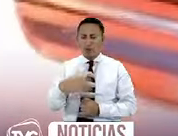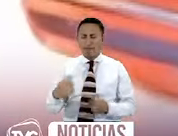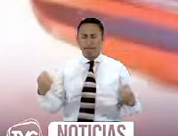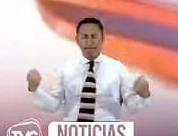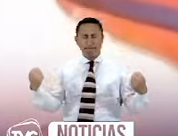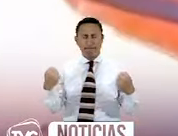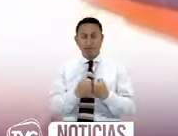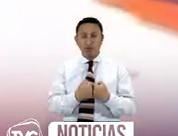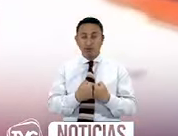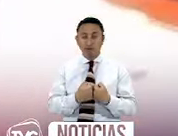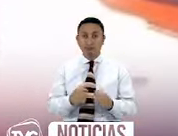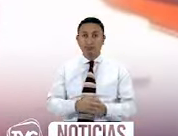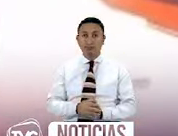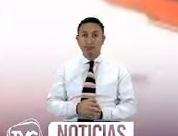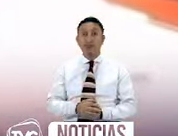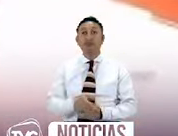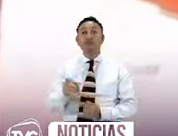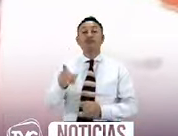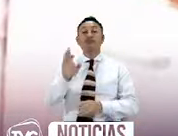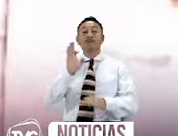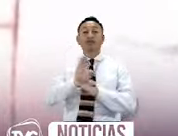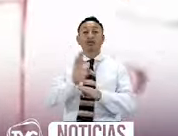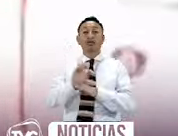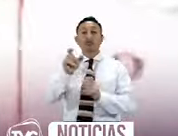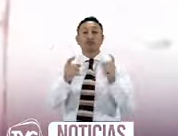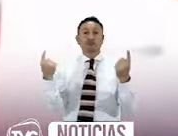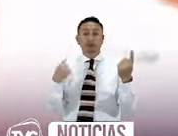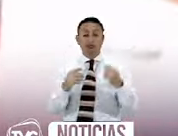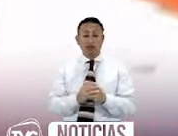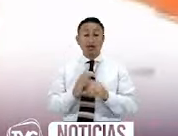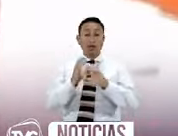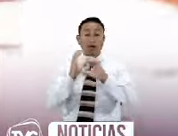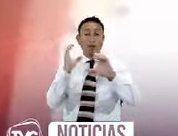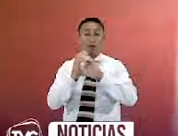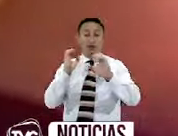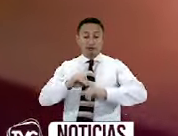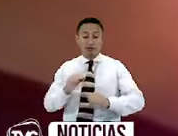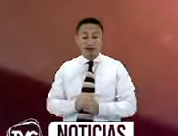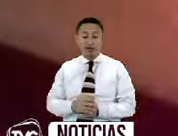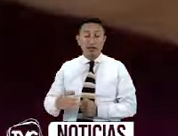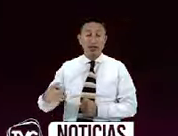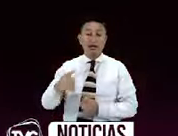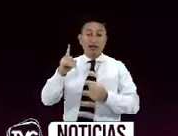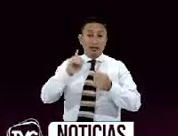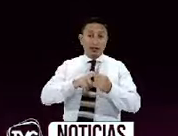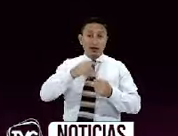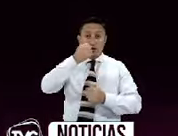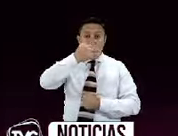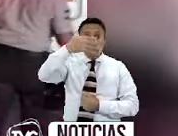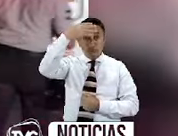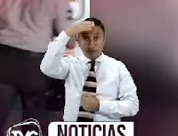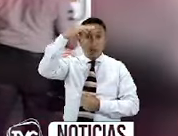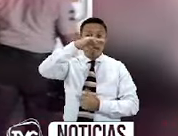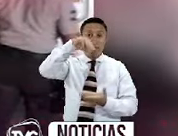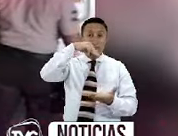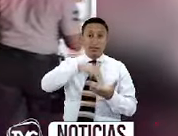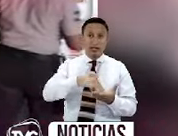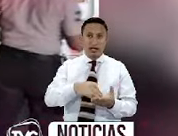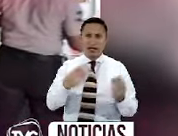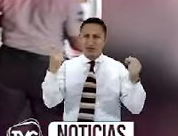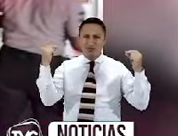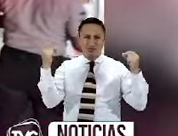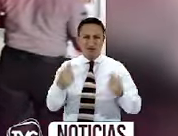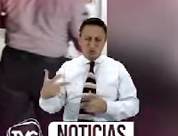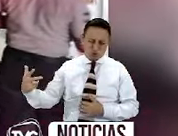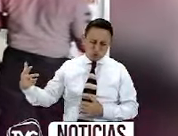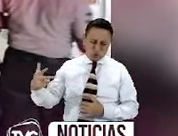acuerdo a versiones de testigos y heridos, el bus interprovincial que cubría la ruta Quito-Santo Domingo-Manta iba a exceso de velocidad, lo que